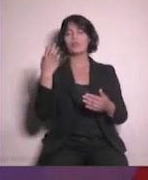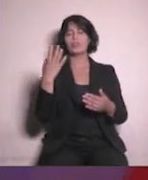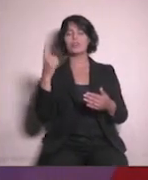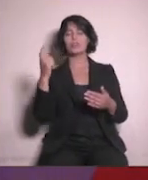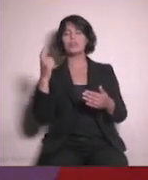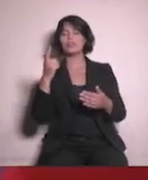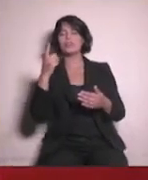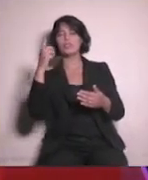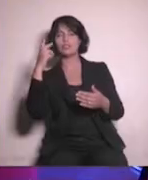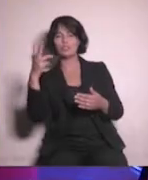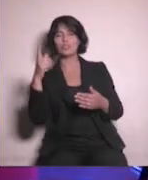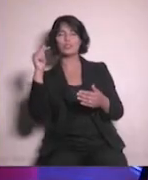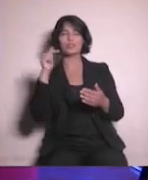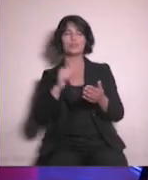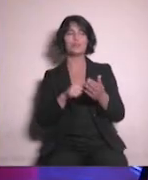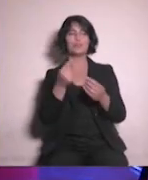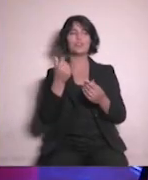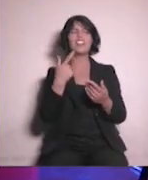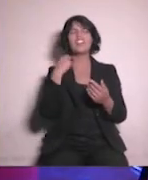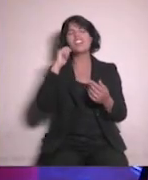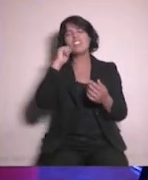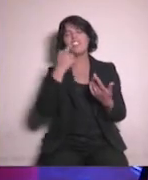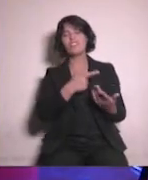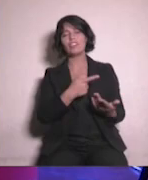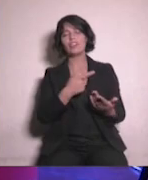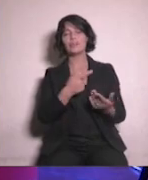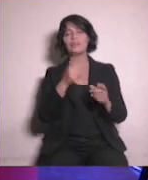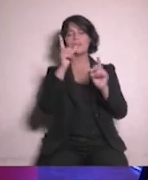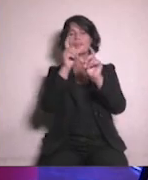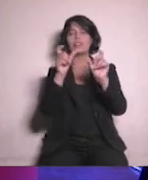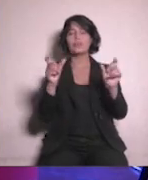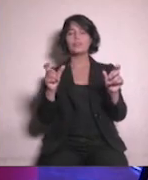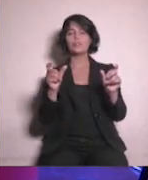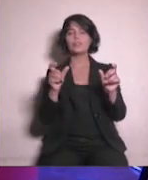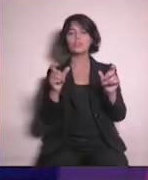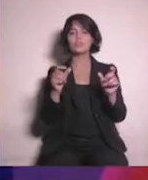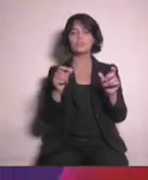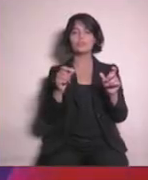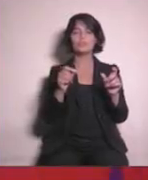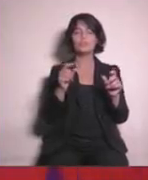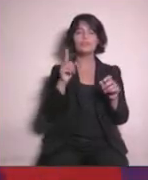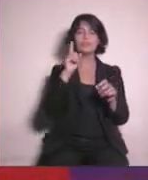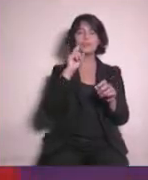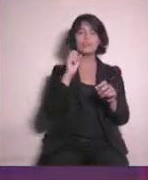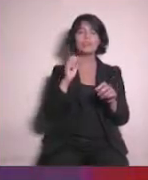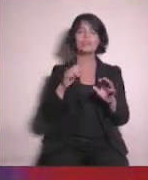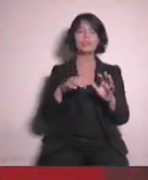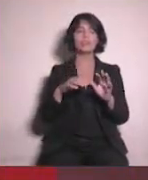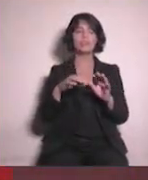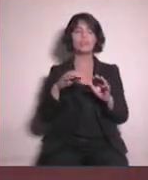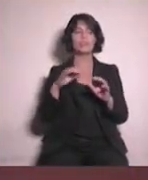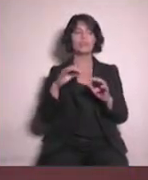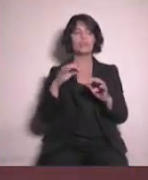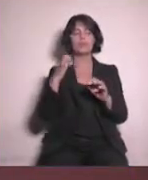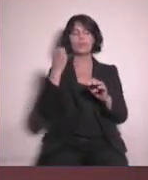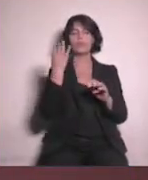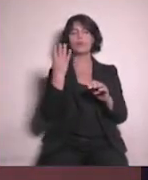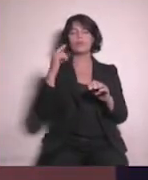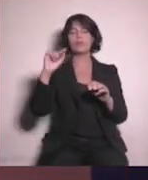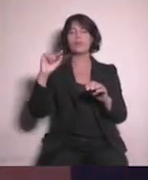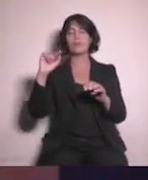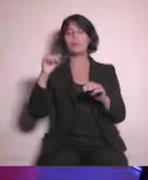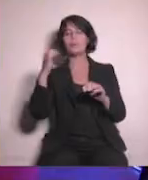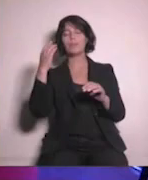¿Qué se esperaba que hicieran los AFP en ese momento? Que tuvieran una rentabilidad real de 4%, UF más 4%, que fue el